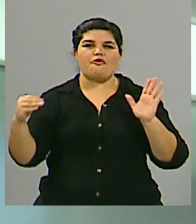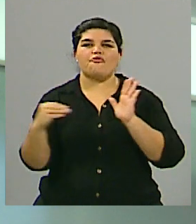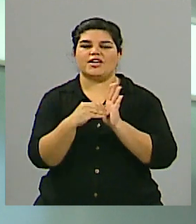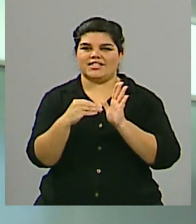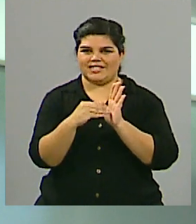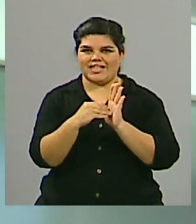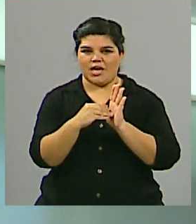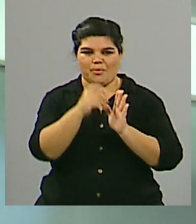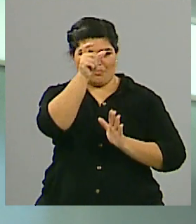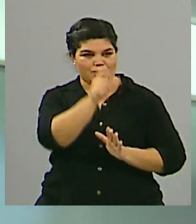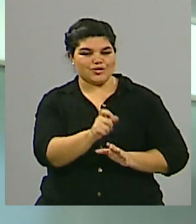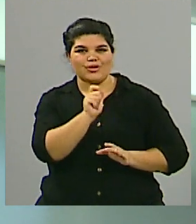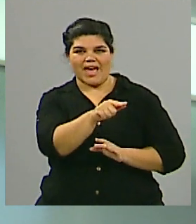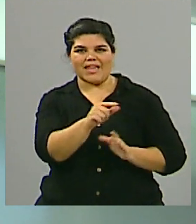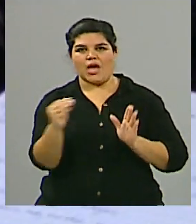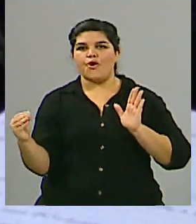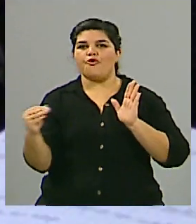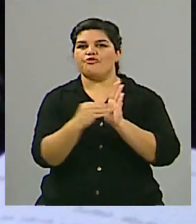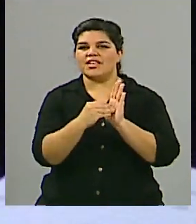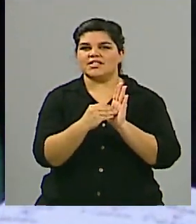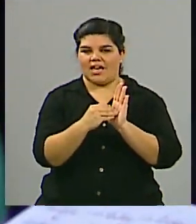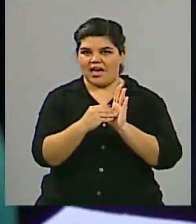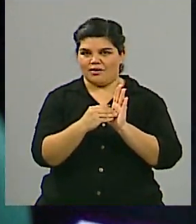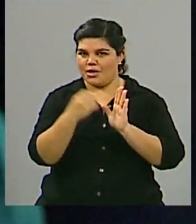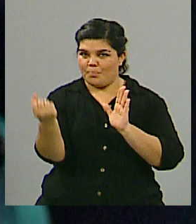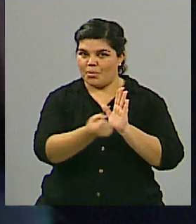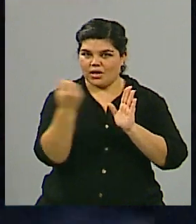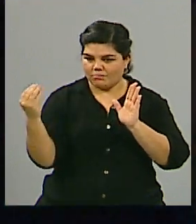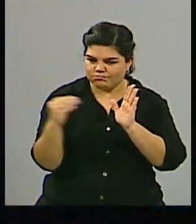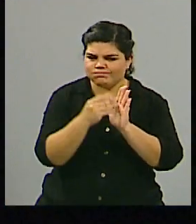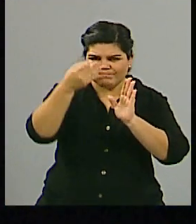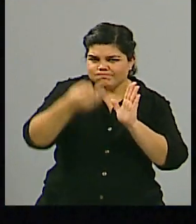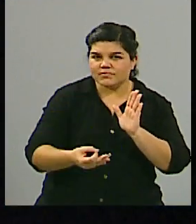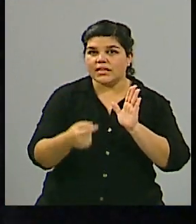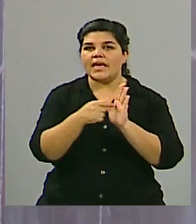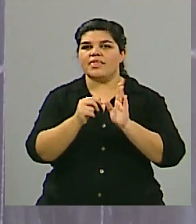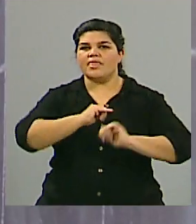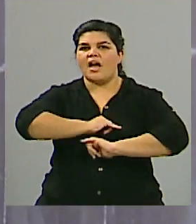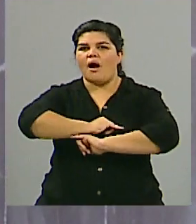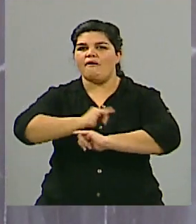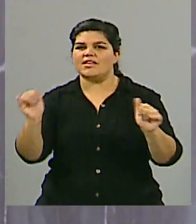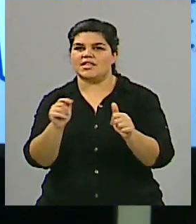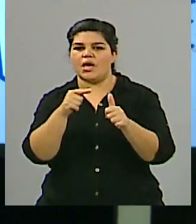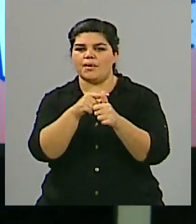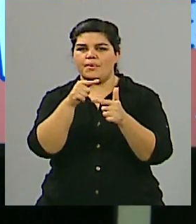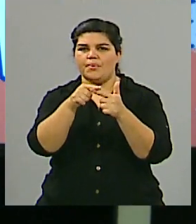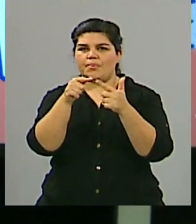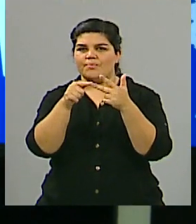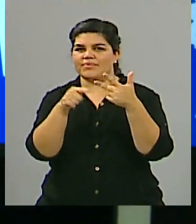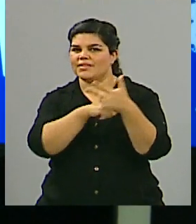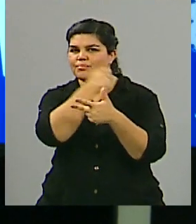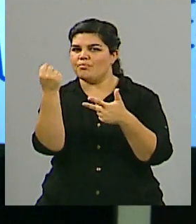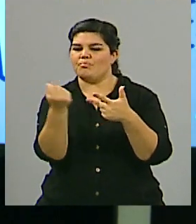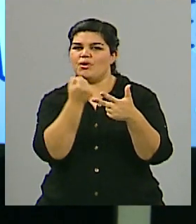Miglioni, él dice que hay como 3 grandes venenos vinculados a esta situación